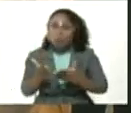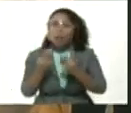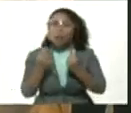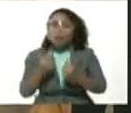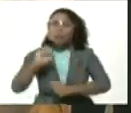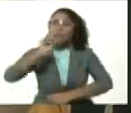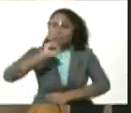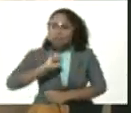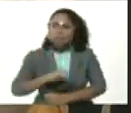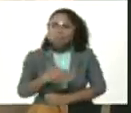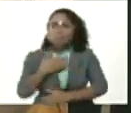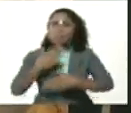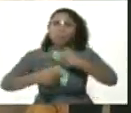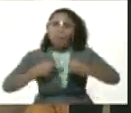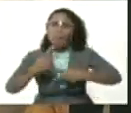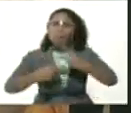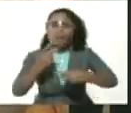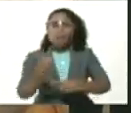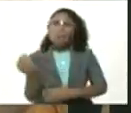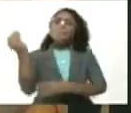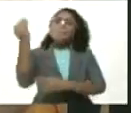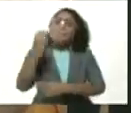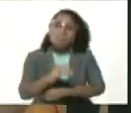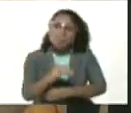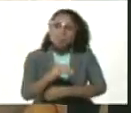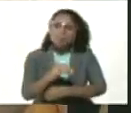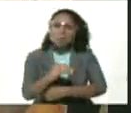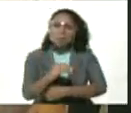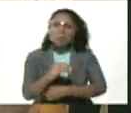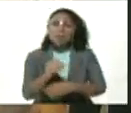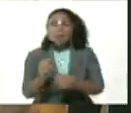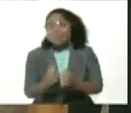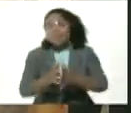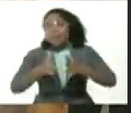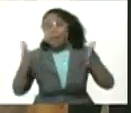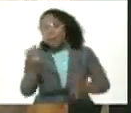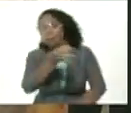se puede producir más y